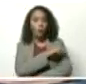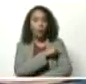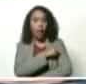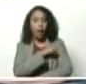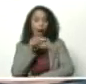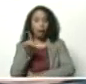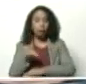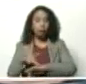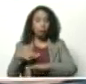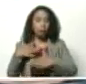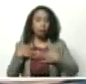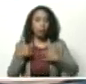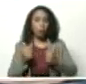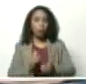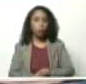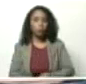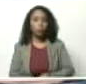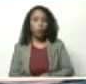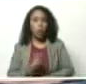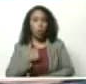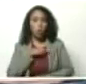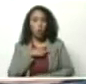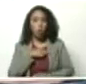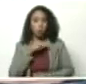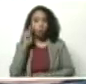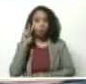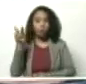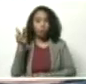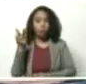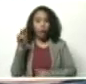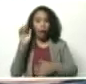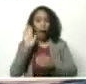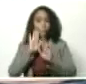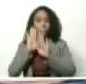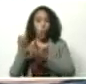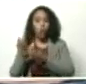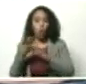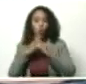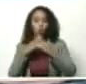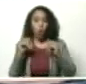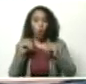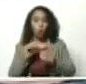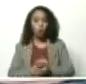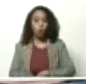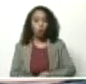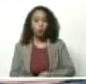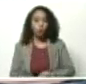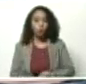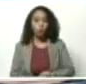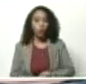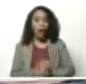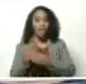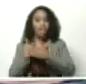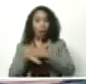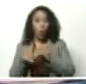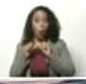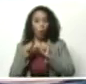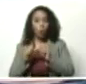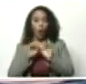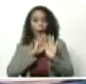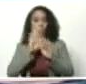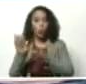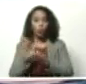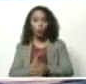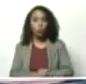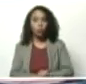estuvo delicado de salud, hemos estado pendiente de él y apoyándolo en todo y vamos a seguir apoyándolo